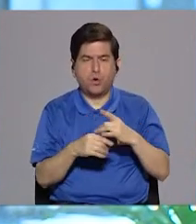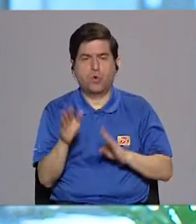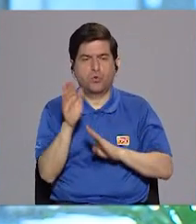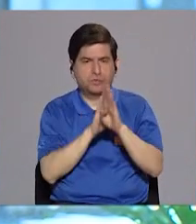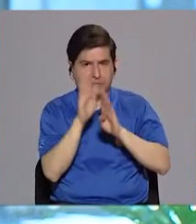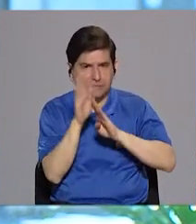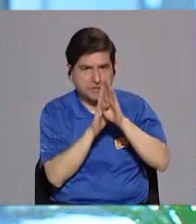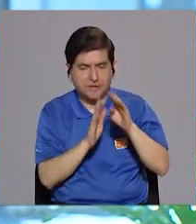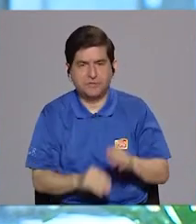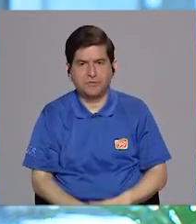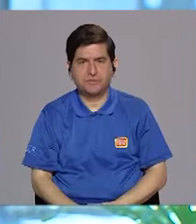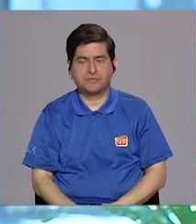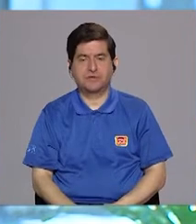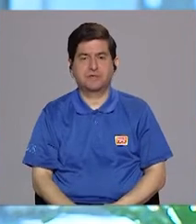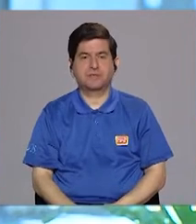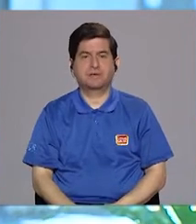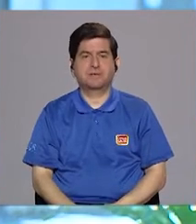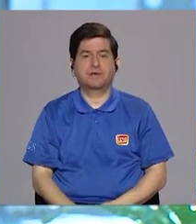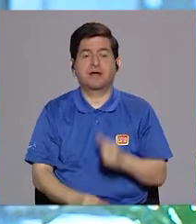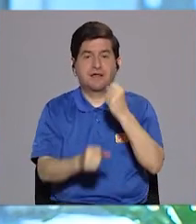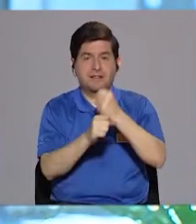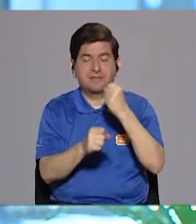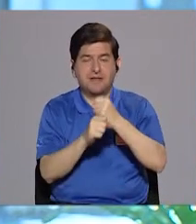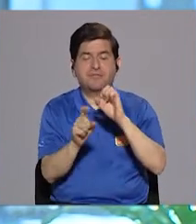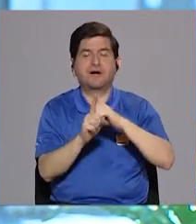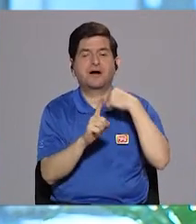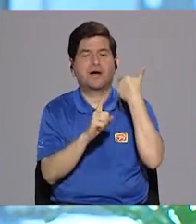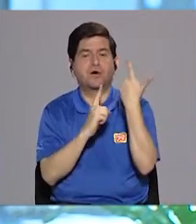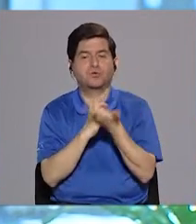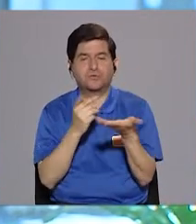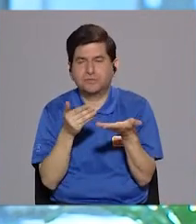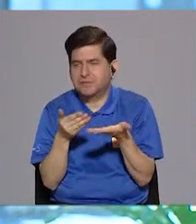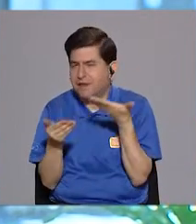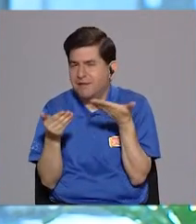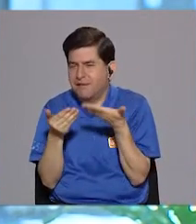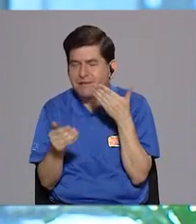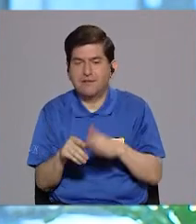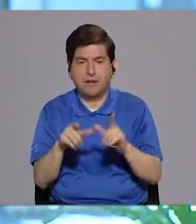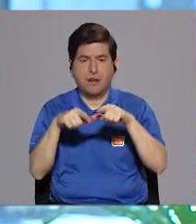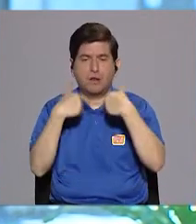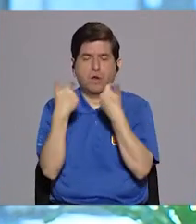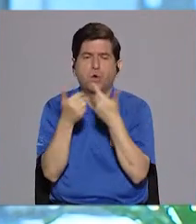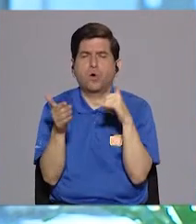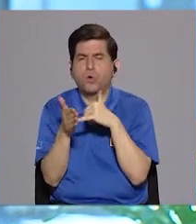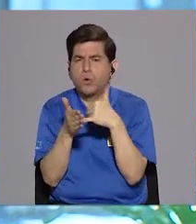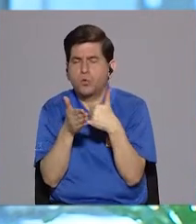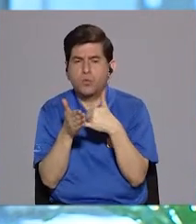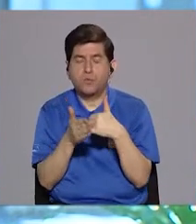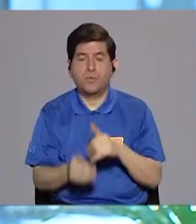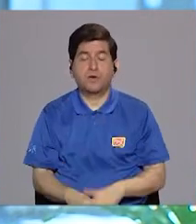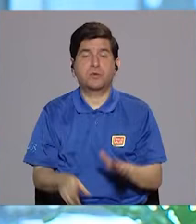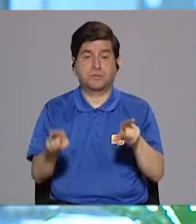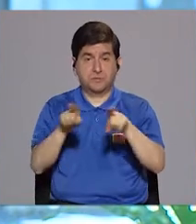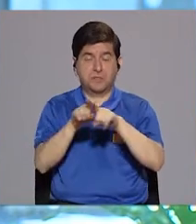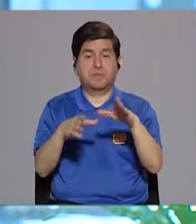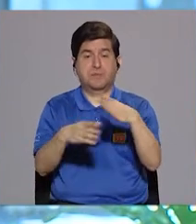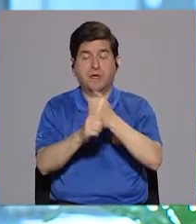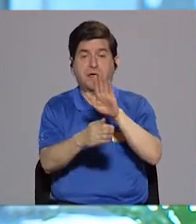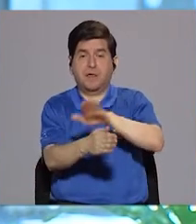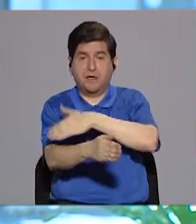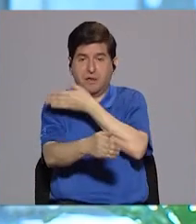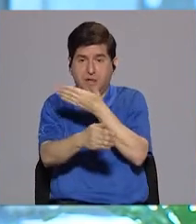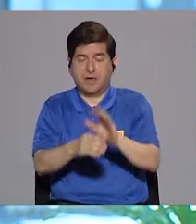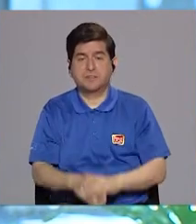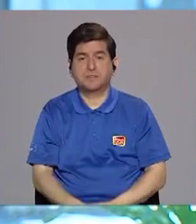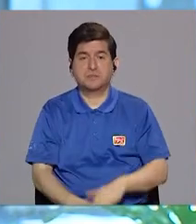desarrolla en el marco del trabajo social casi, ¿verdad? Uh-huh. Y con grupos vulnerables ha venido a hacer música también. Hay veces uh-huh. que la